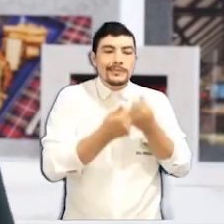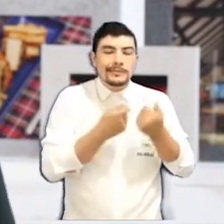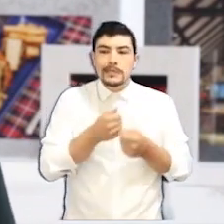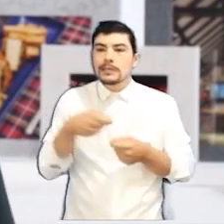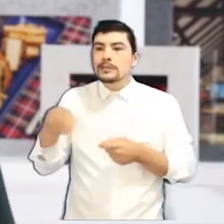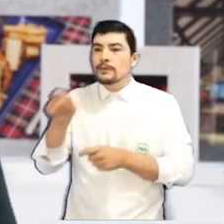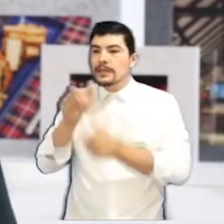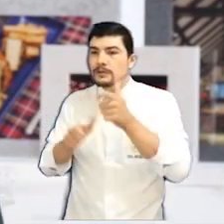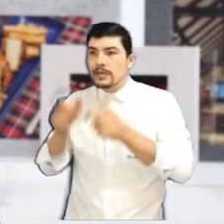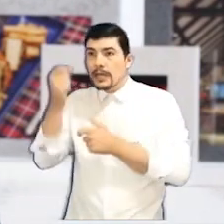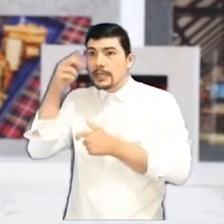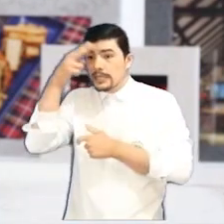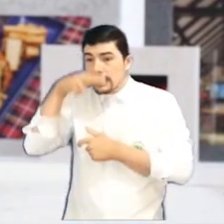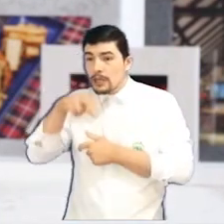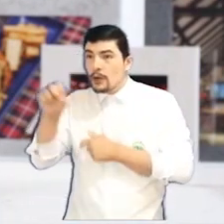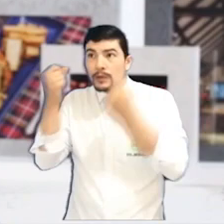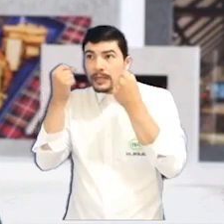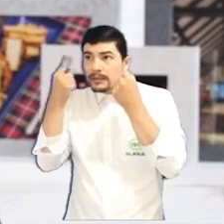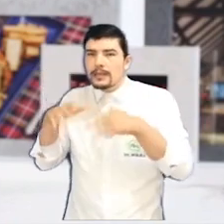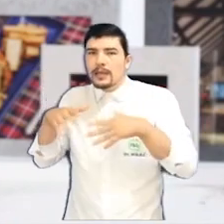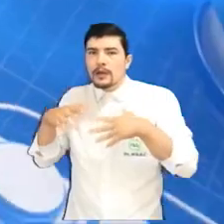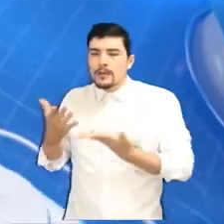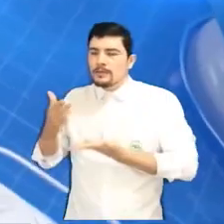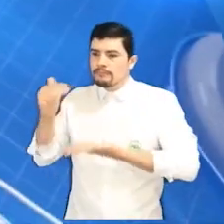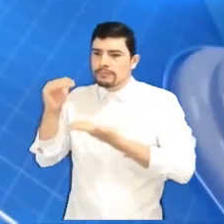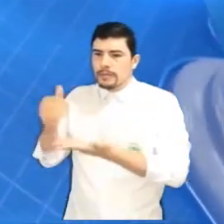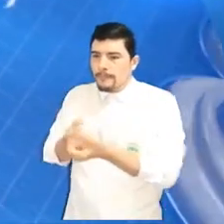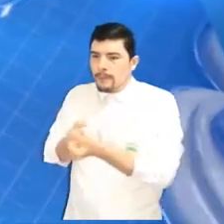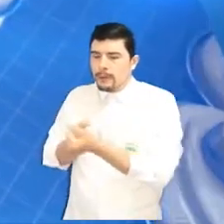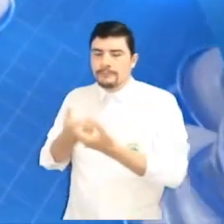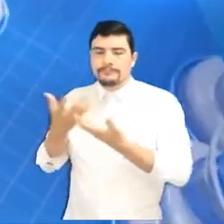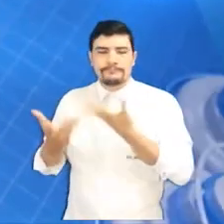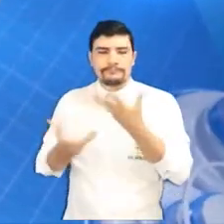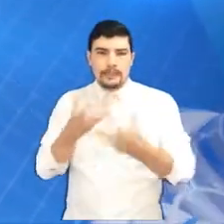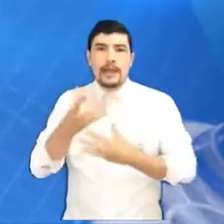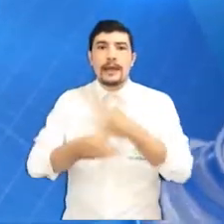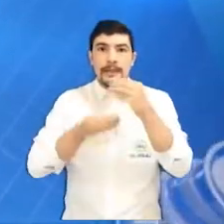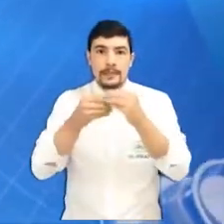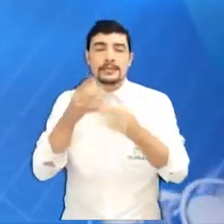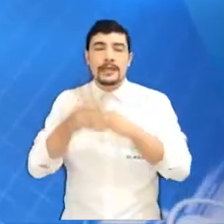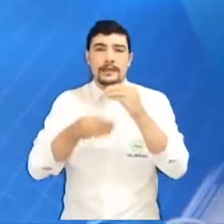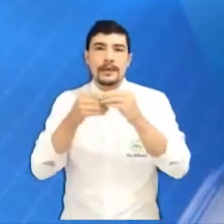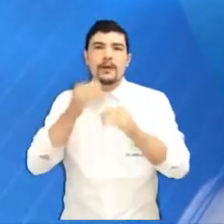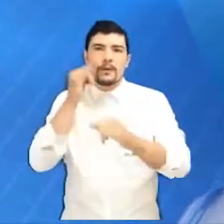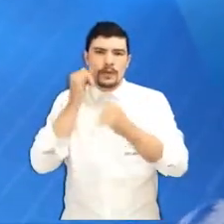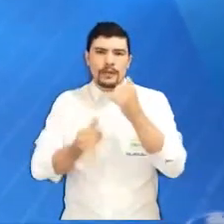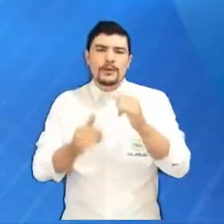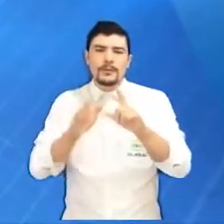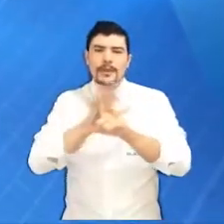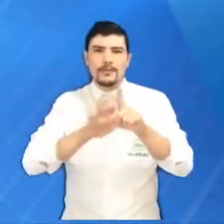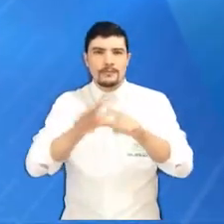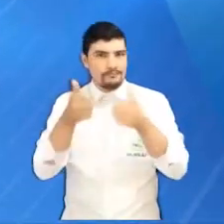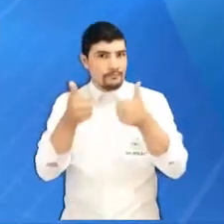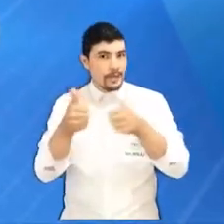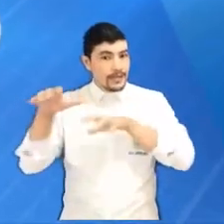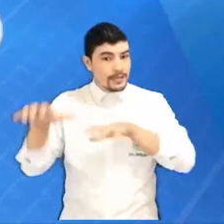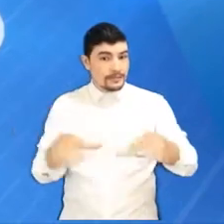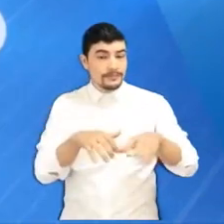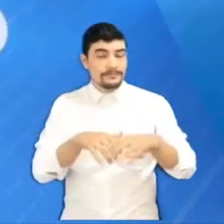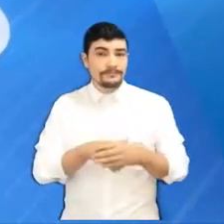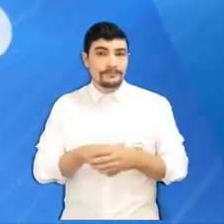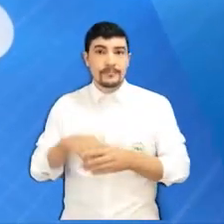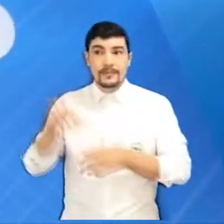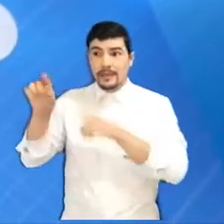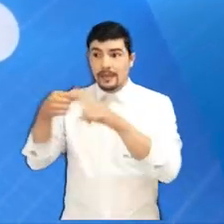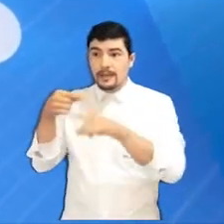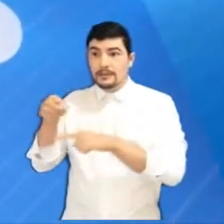un padre de familia donde muestra el sistema de ahorro de agua que le instaló a su hija en el baño por medio de una botella de reciclaje. De esta manera le